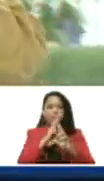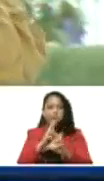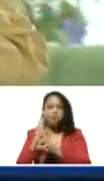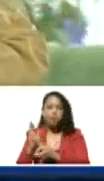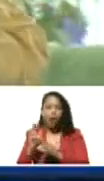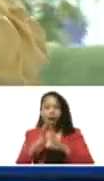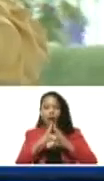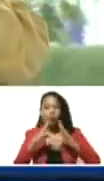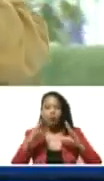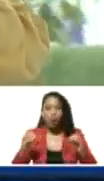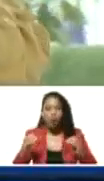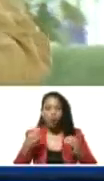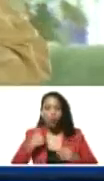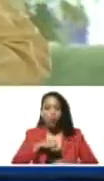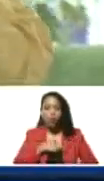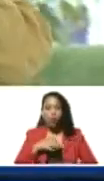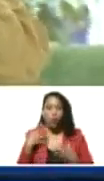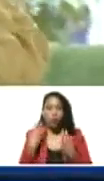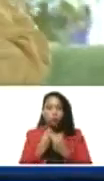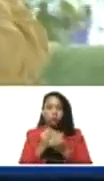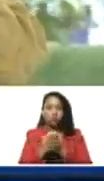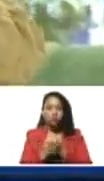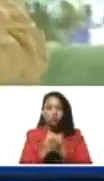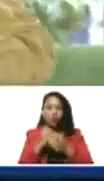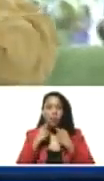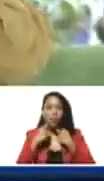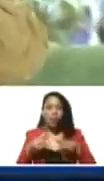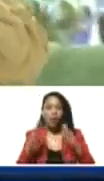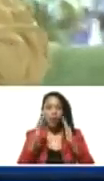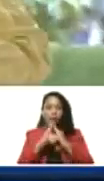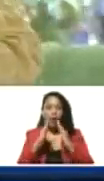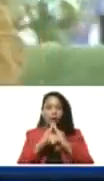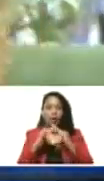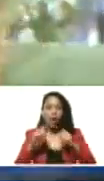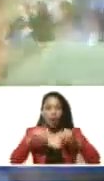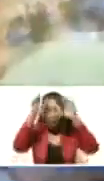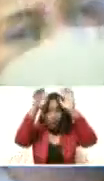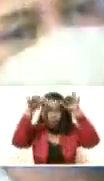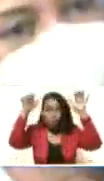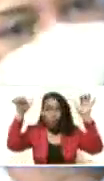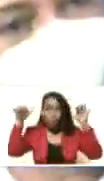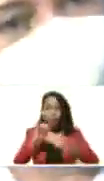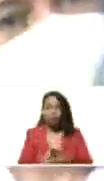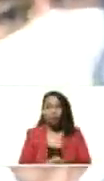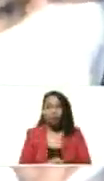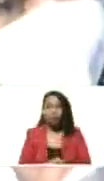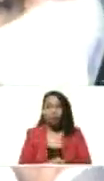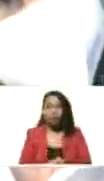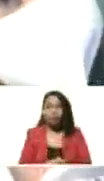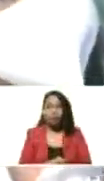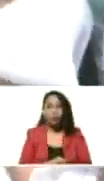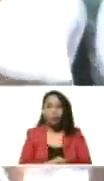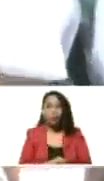a todos nuestros compatriotas que han perdido su vivienda en esta lluvia.